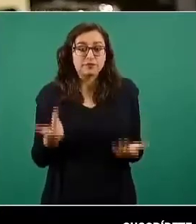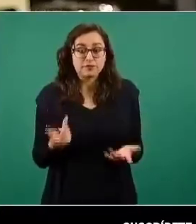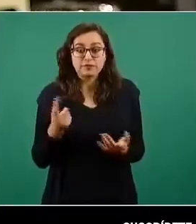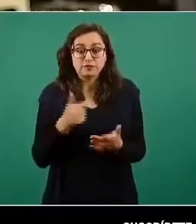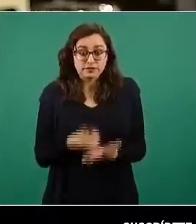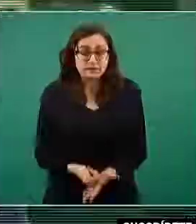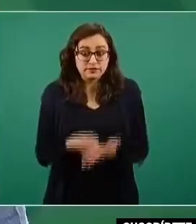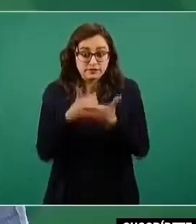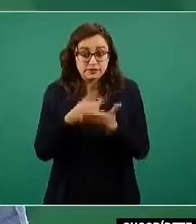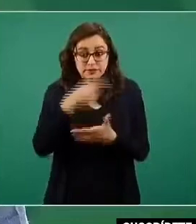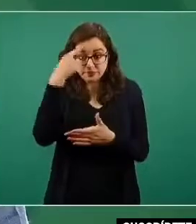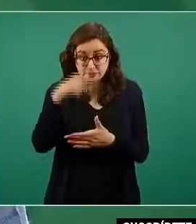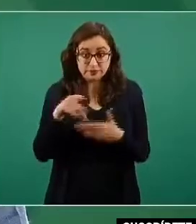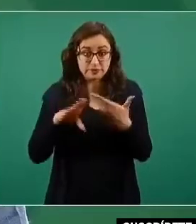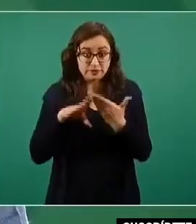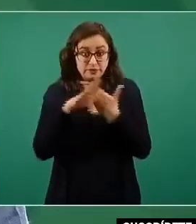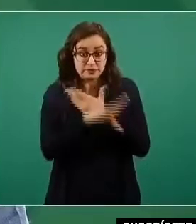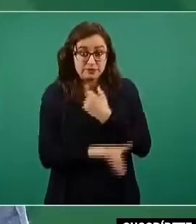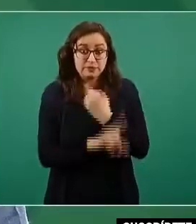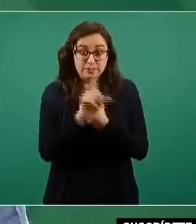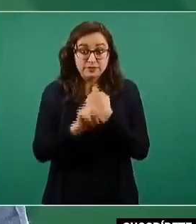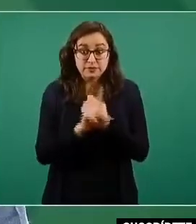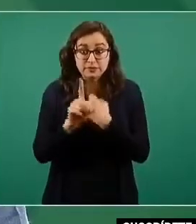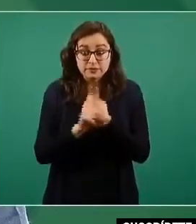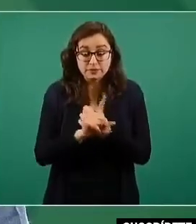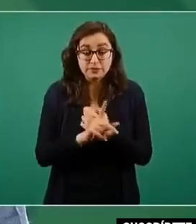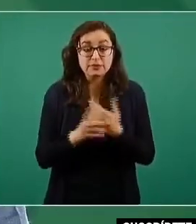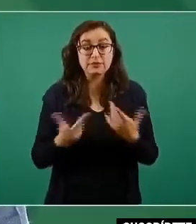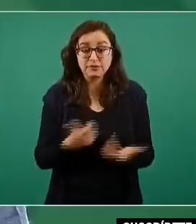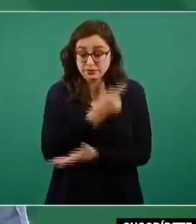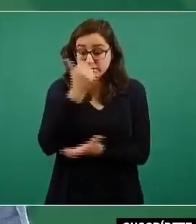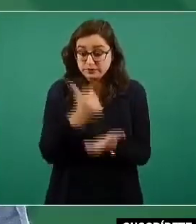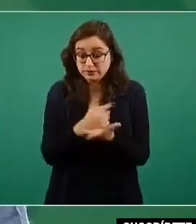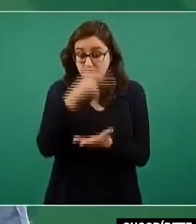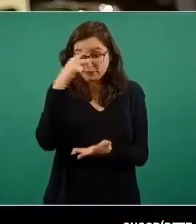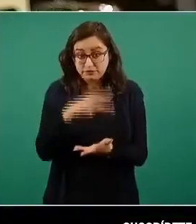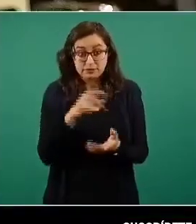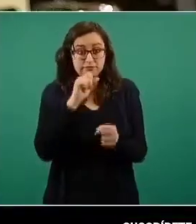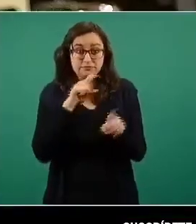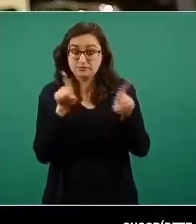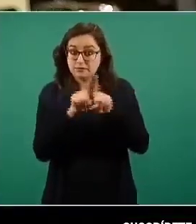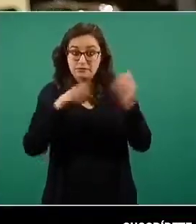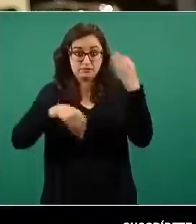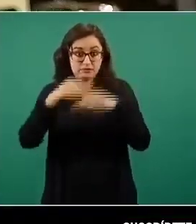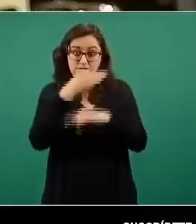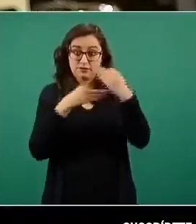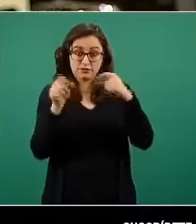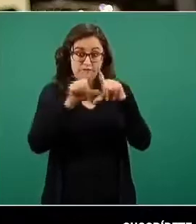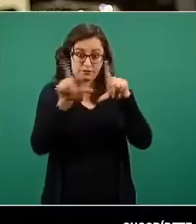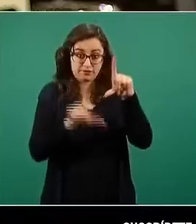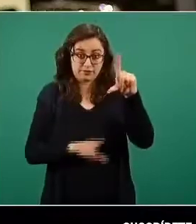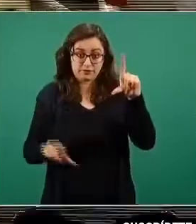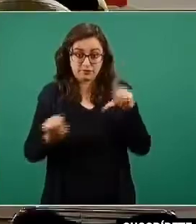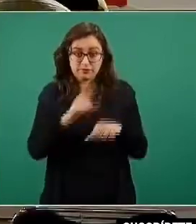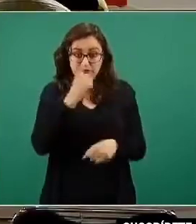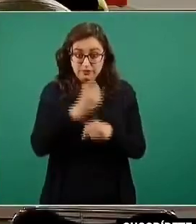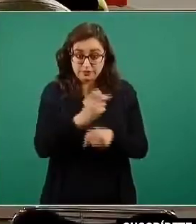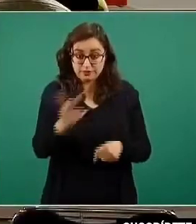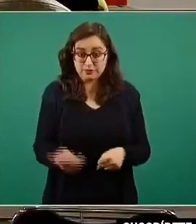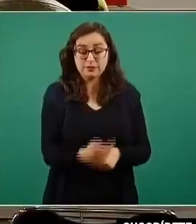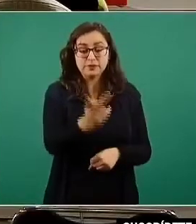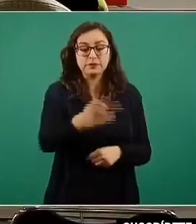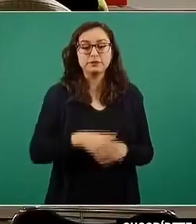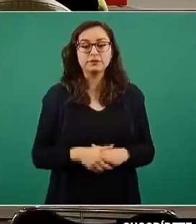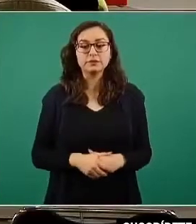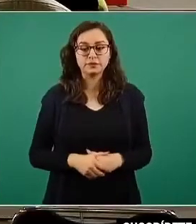para contrarrestar todo esto que está sucediendo, no solamente en la Ciudad de México, sino en toda la República. Esta sería la primera pregunta, por favor. Cómo no,